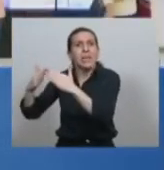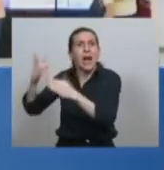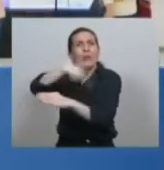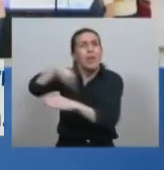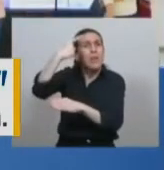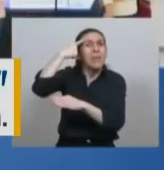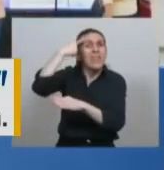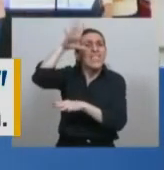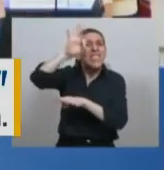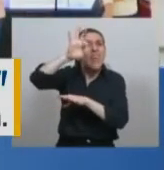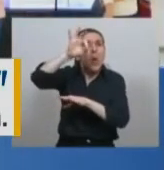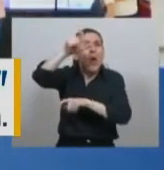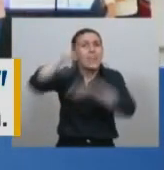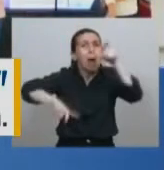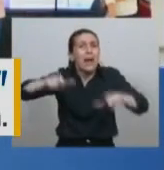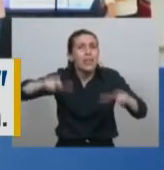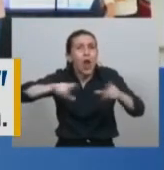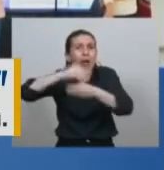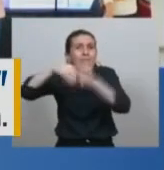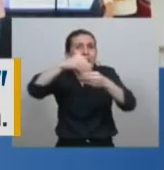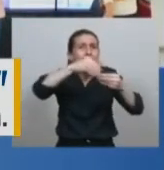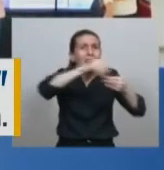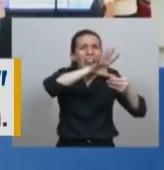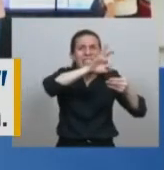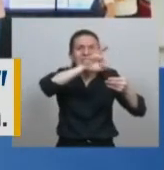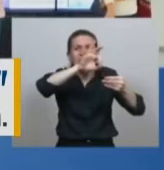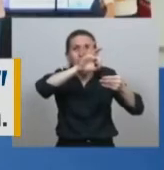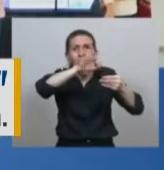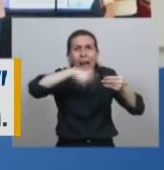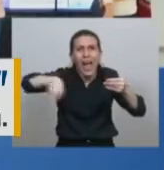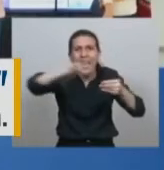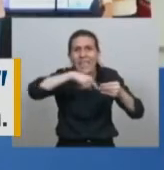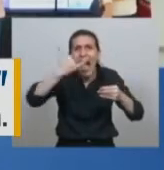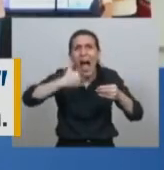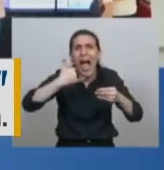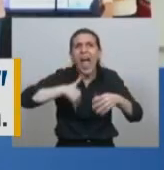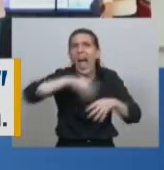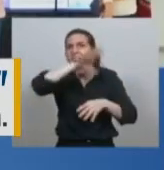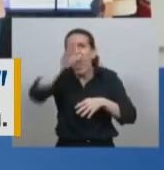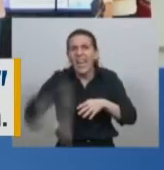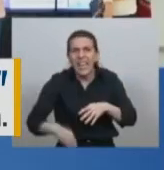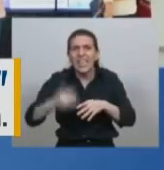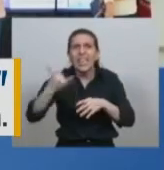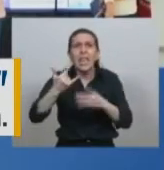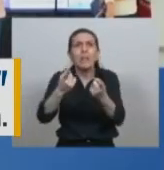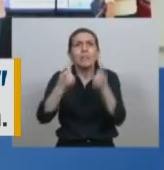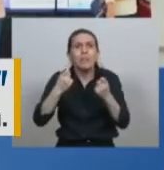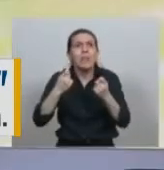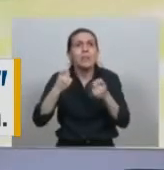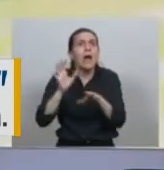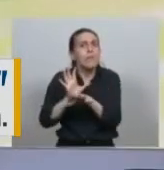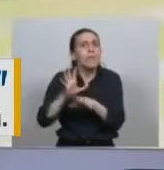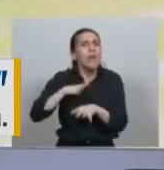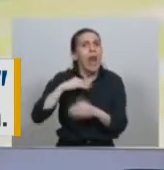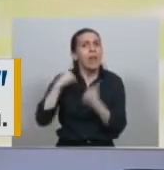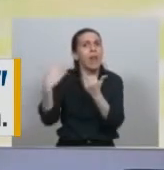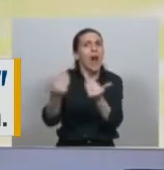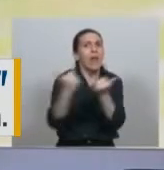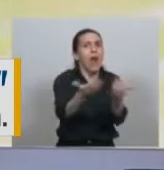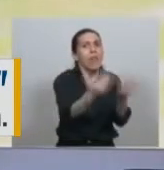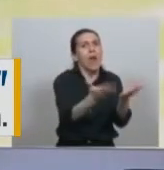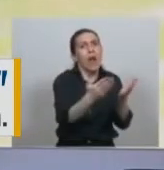En una entrevista, el mandatario opinó que se resolvió una deuda imposible en medio de la mayor crisis económica que se